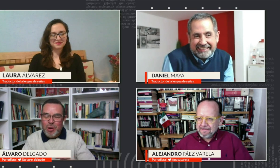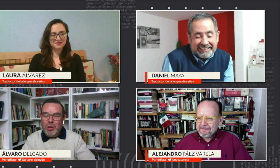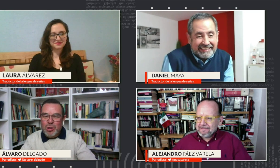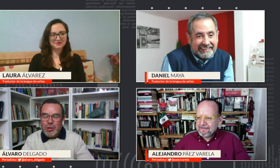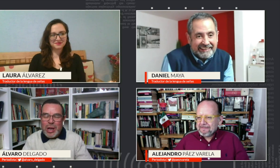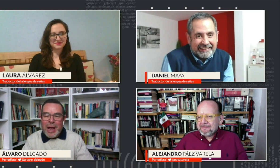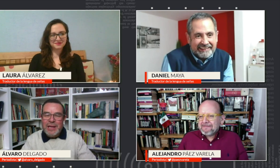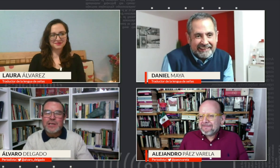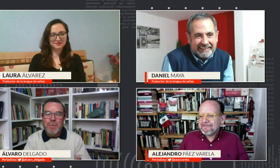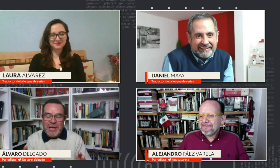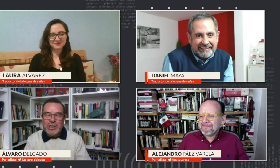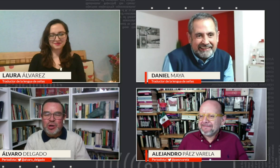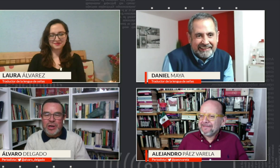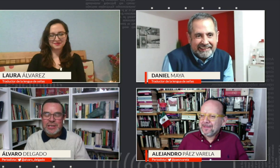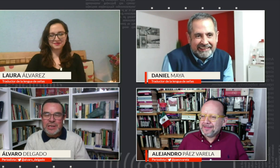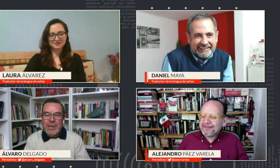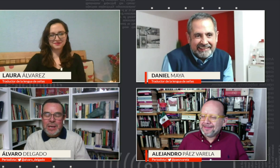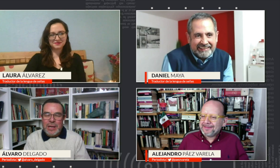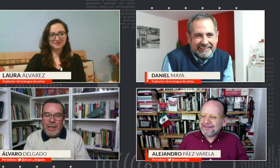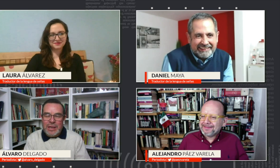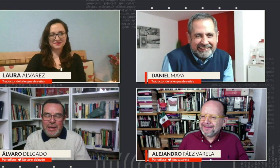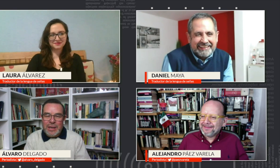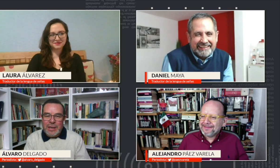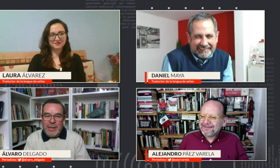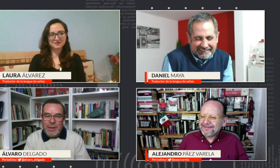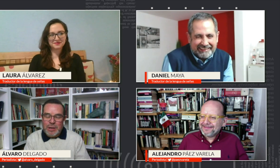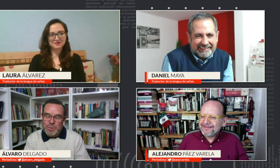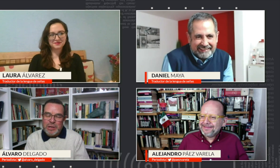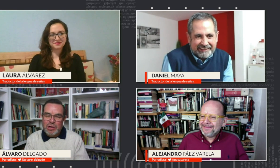lógicamente de pronto hay expresiones